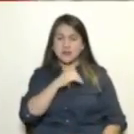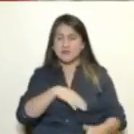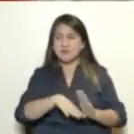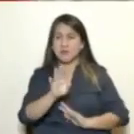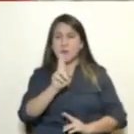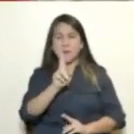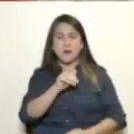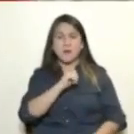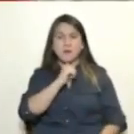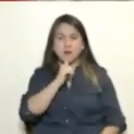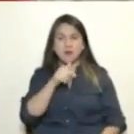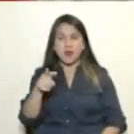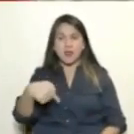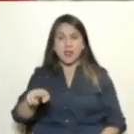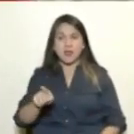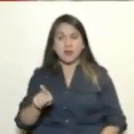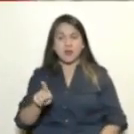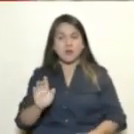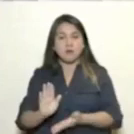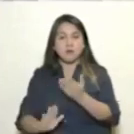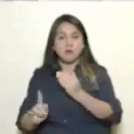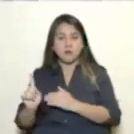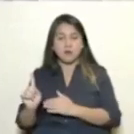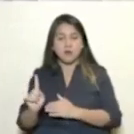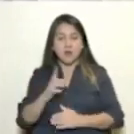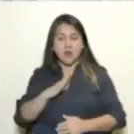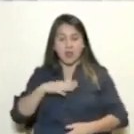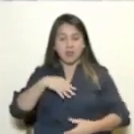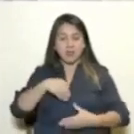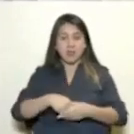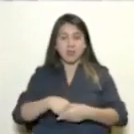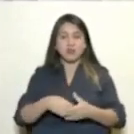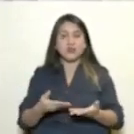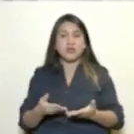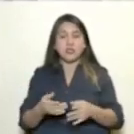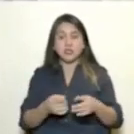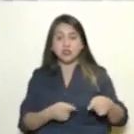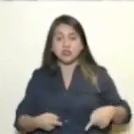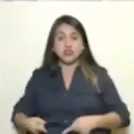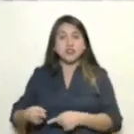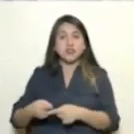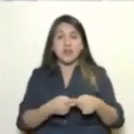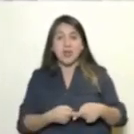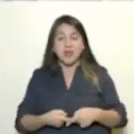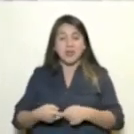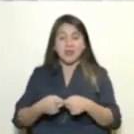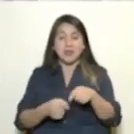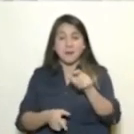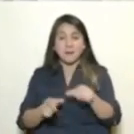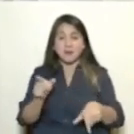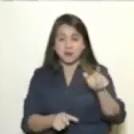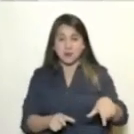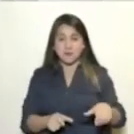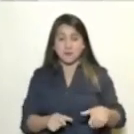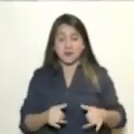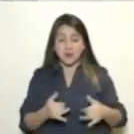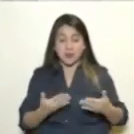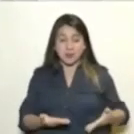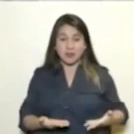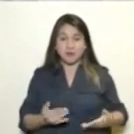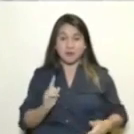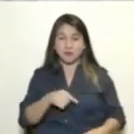ellos. Y al interior de nuestras sociedades, mire qué grave esto, los que estamos